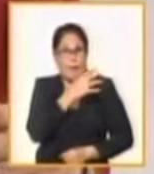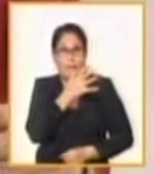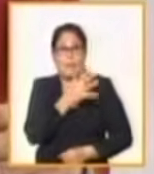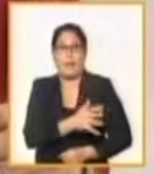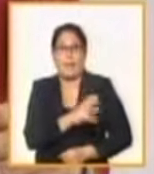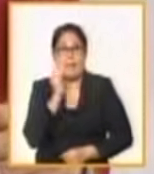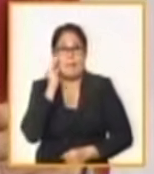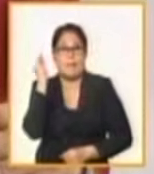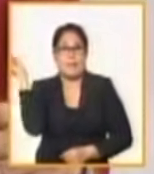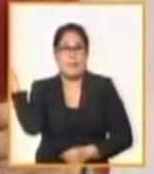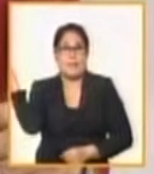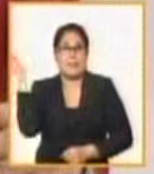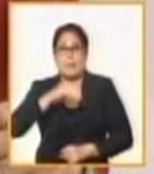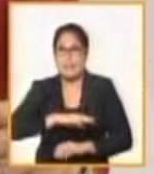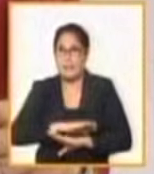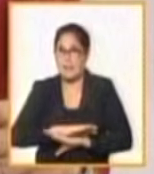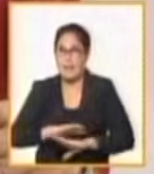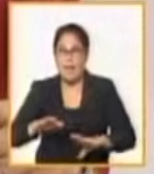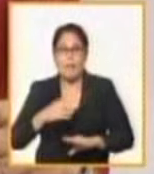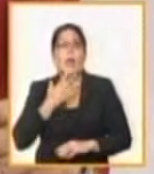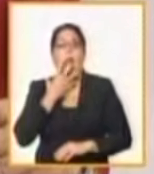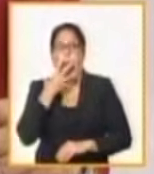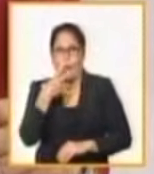tuvo una vocación